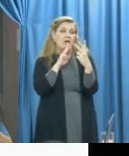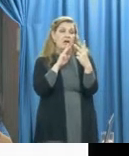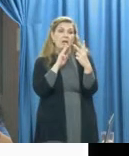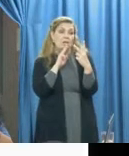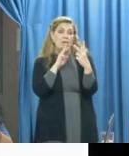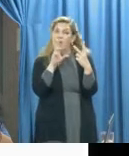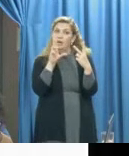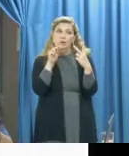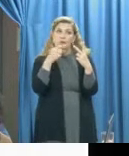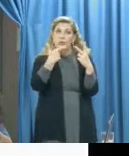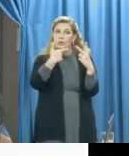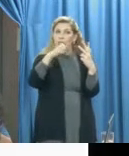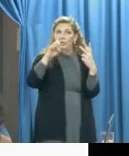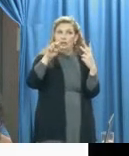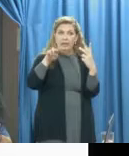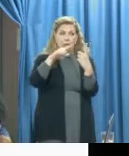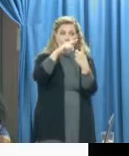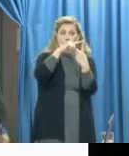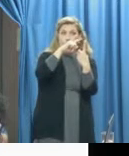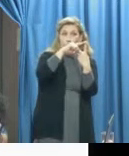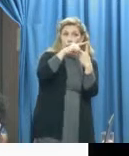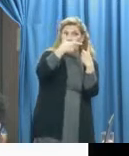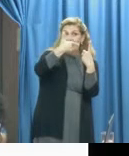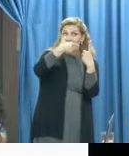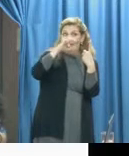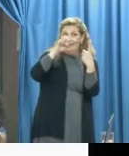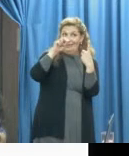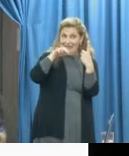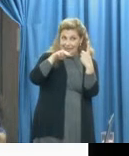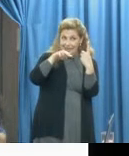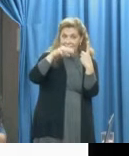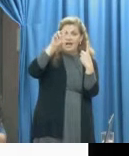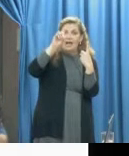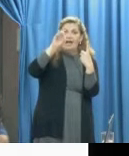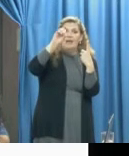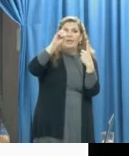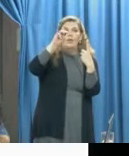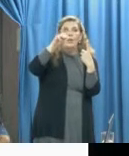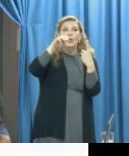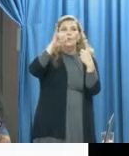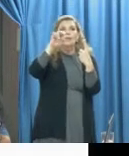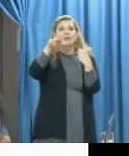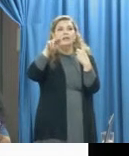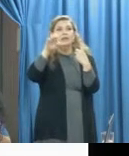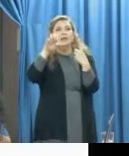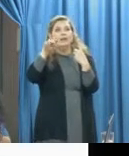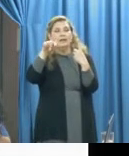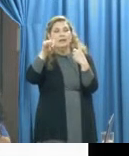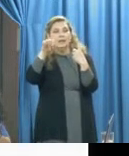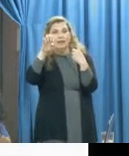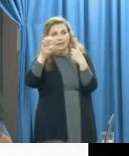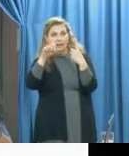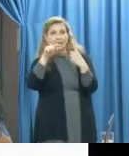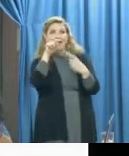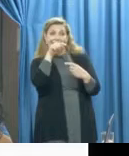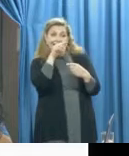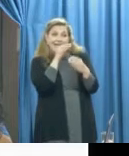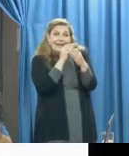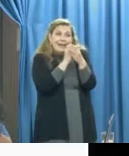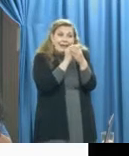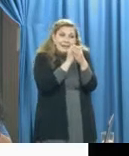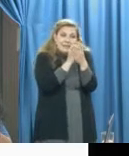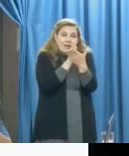Entonces, con que uno de los padres la tenga, la va a transmitir a los hijos. En este caso, la